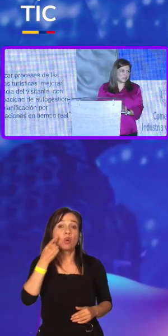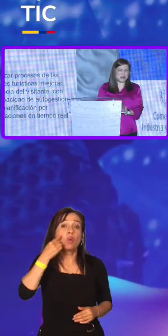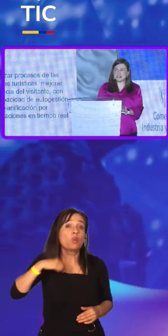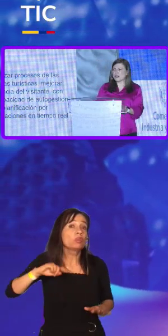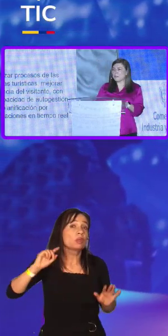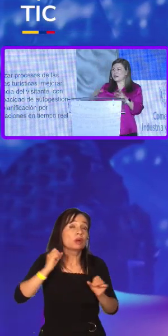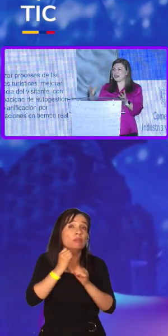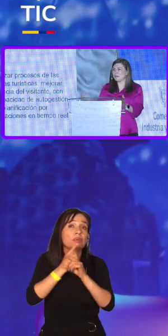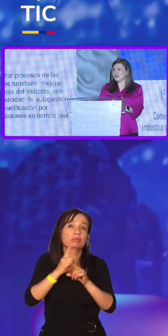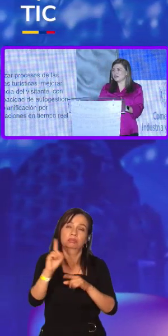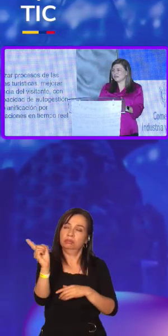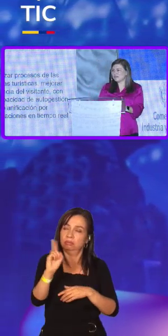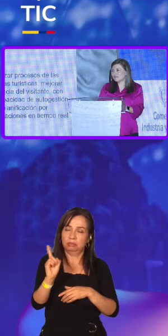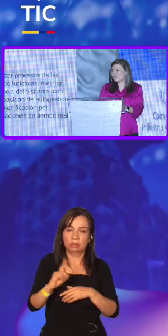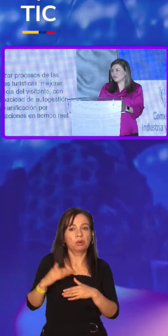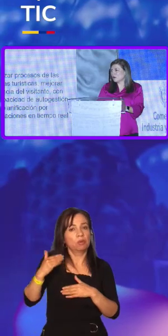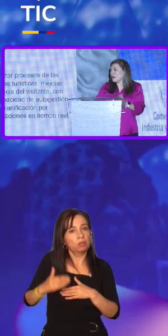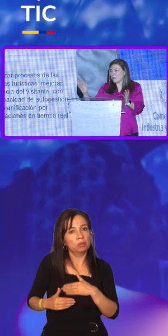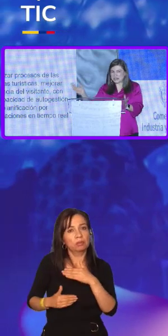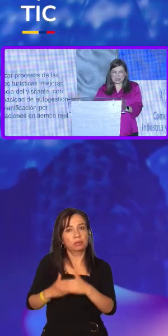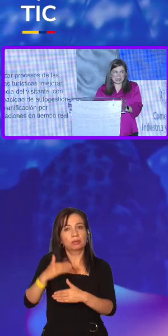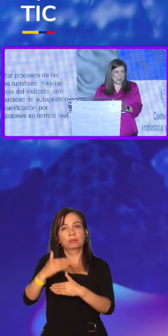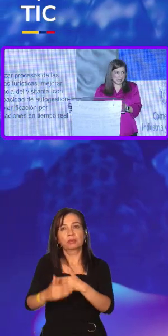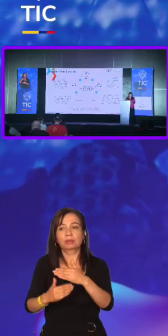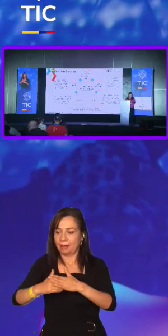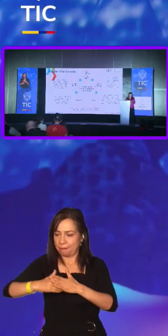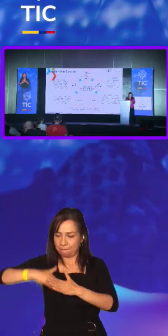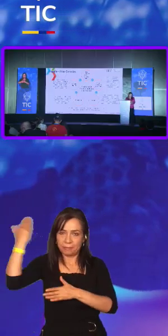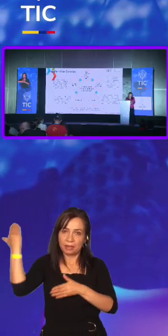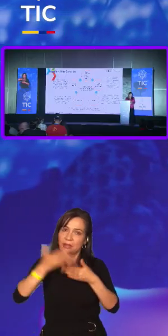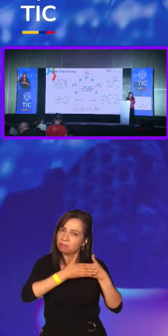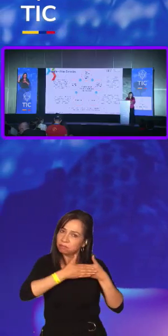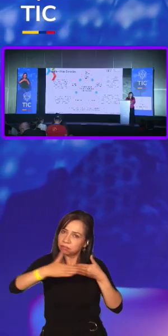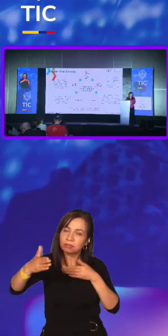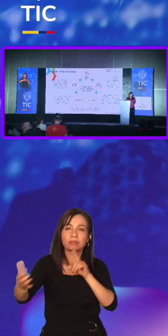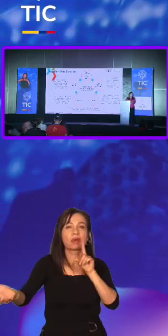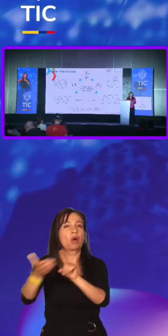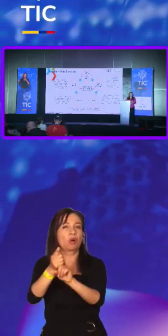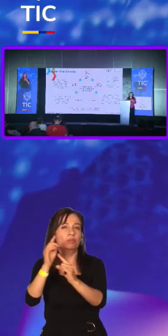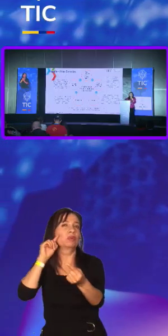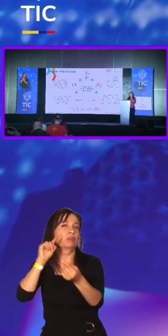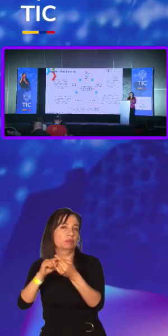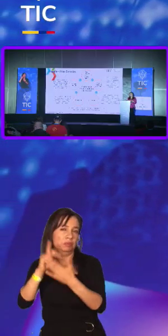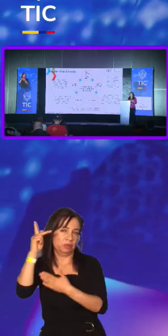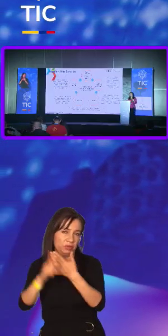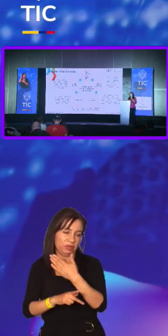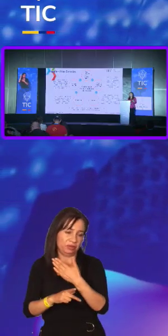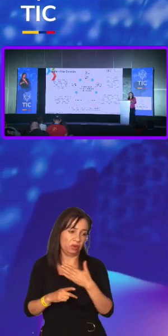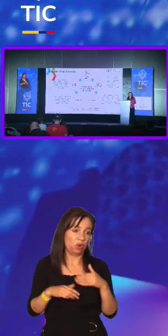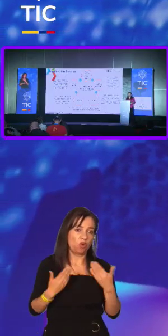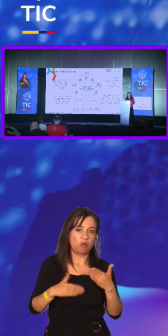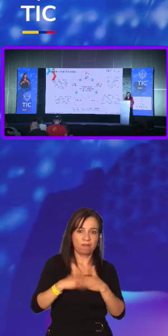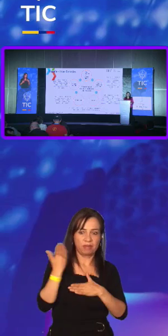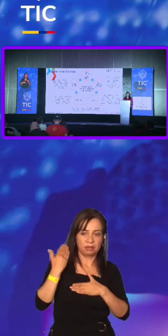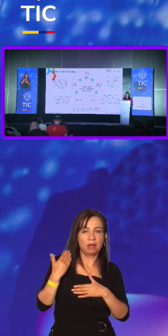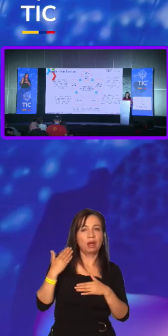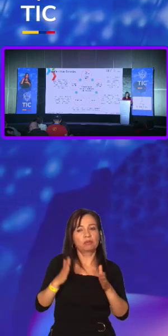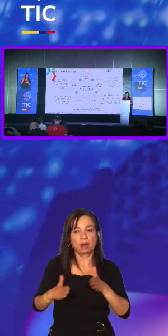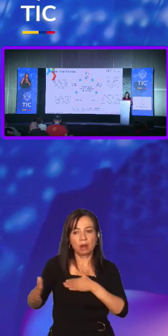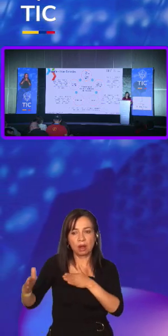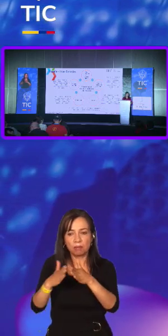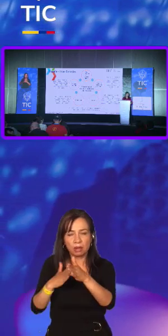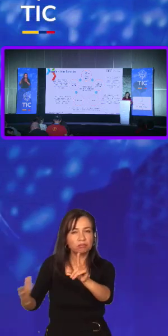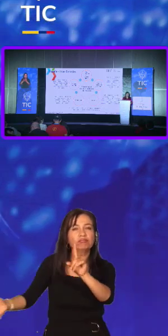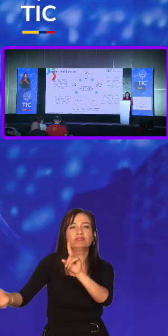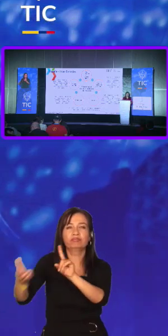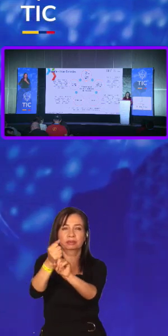un día, pero si no empezamos, nunca vamos a llegar ahí. Y de eso se trata el proyecto, el cómo empezar y cómo